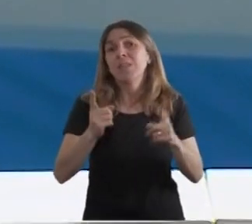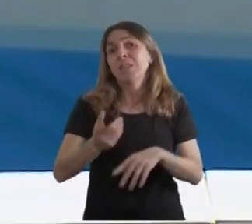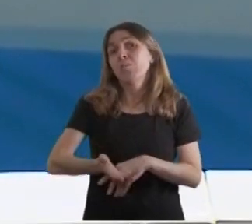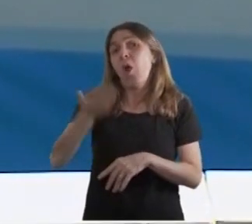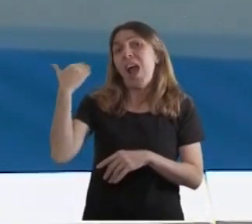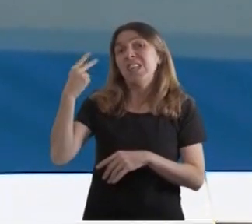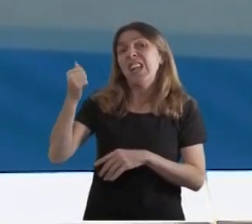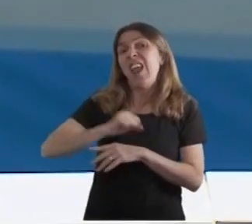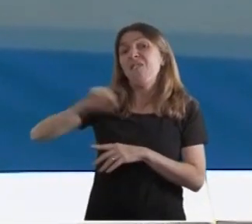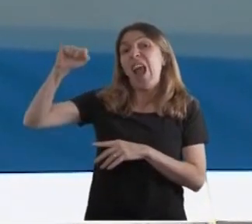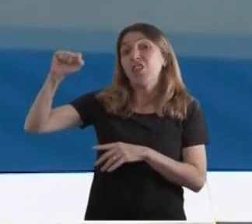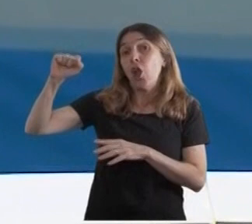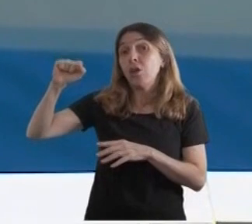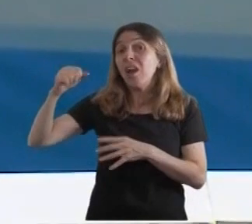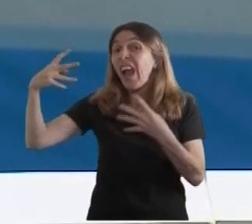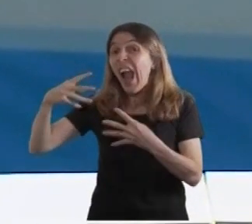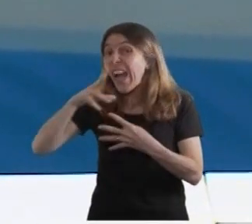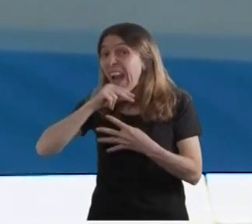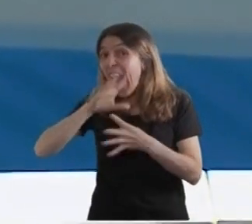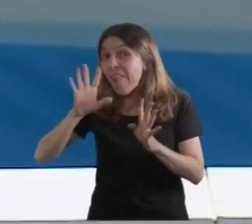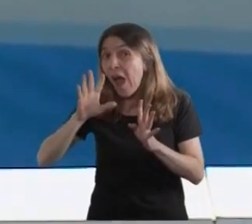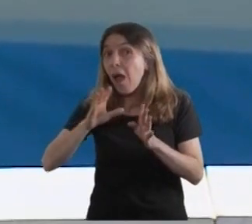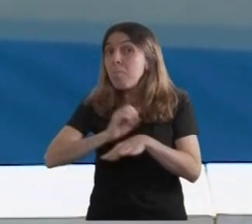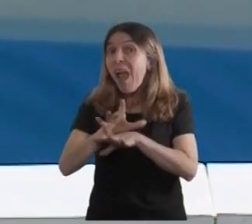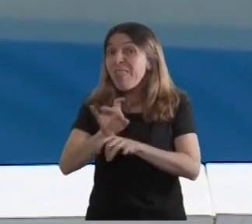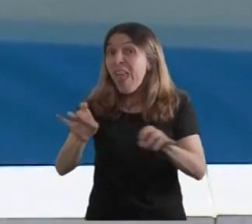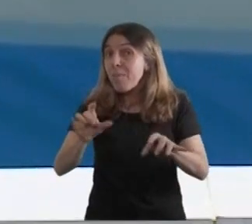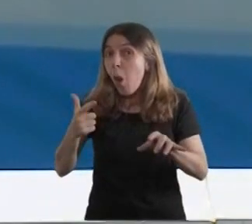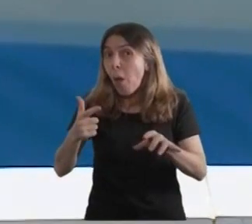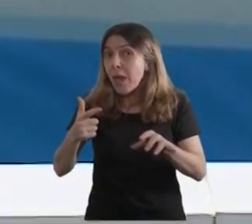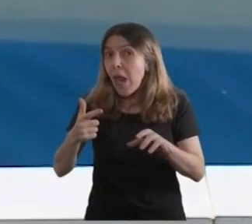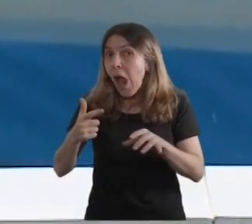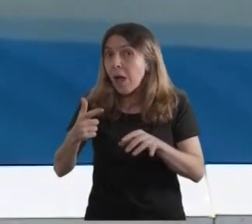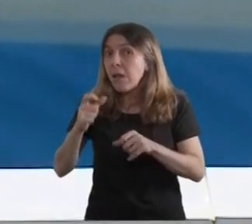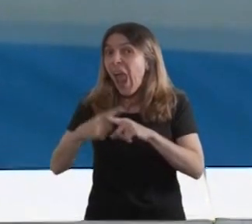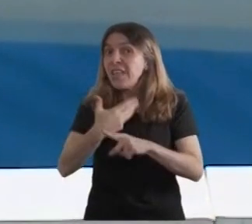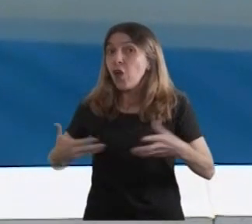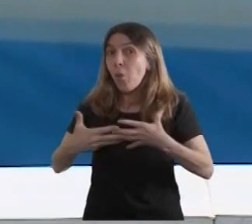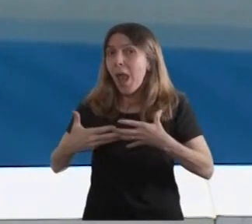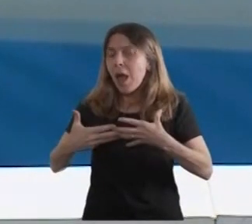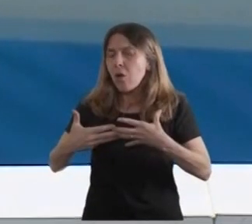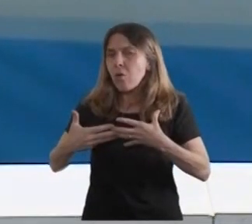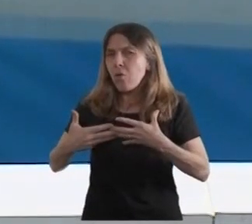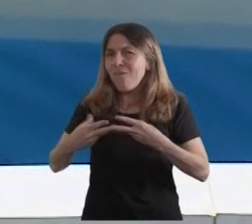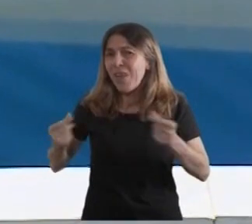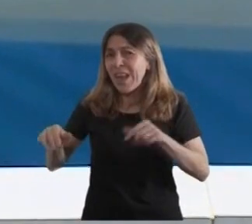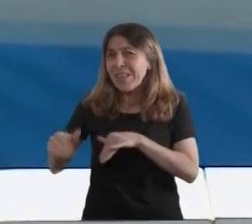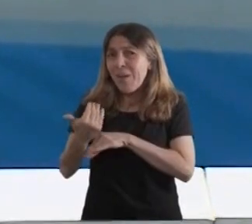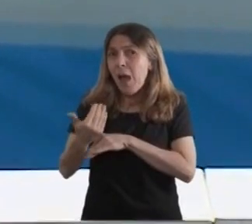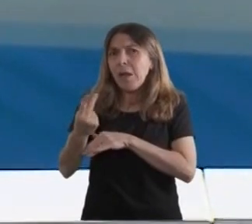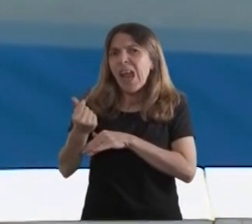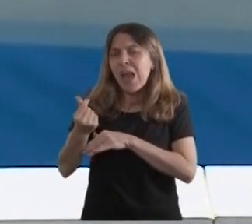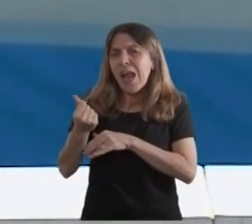y sin pandemia quien presidió mi mandato que nosotros creímos empezar a resolver